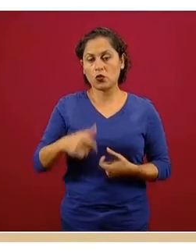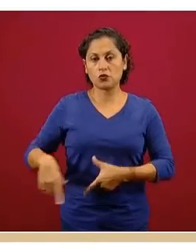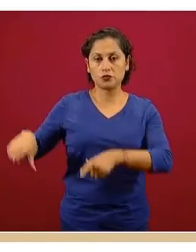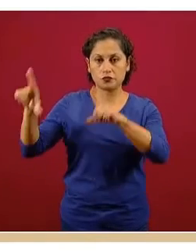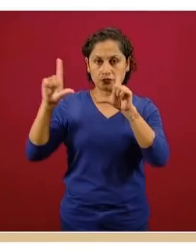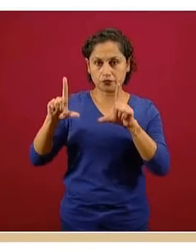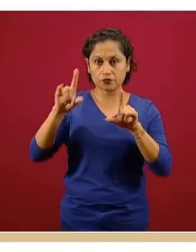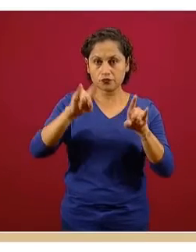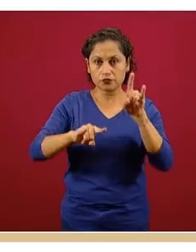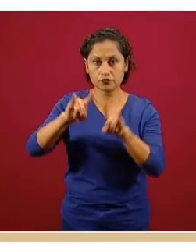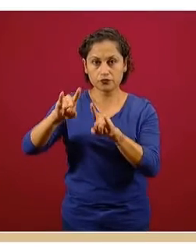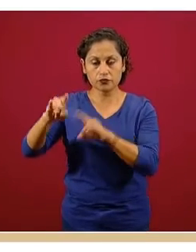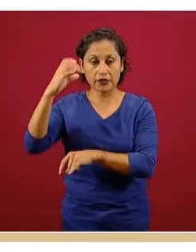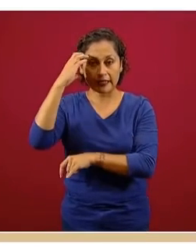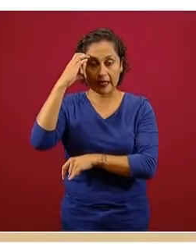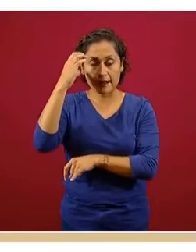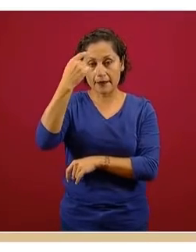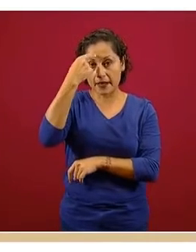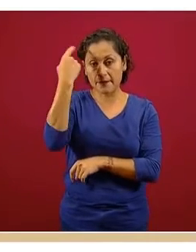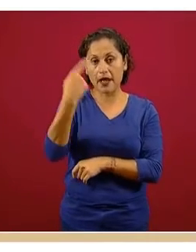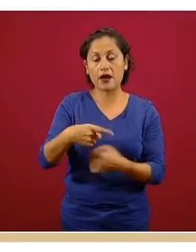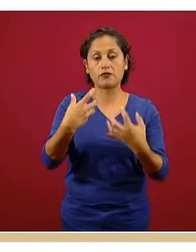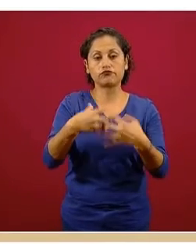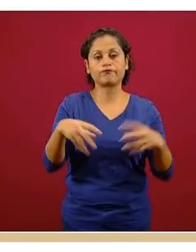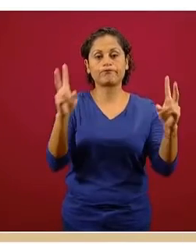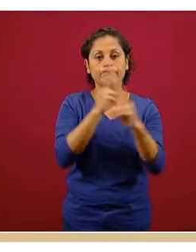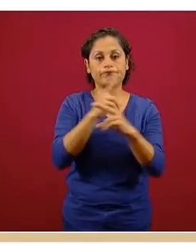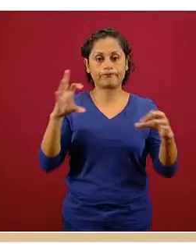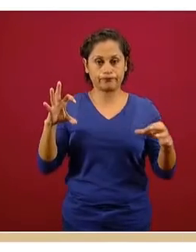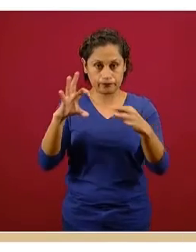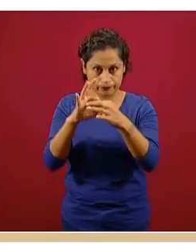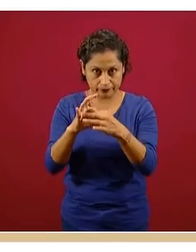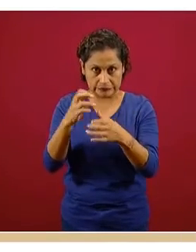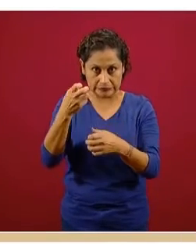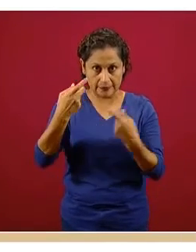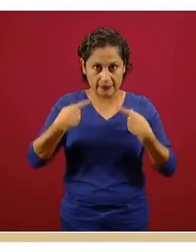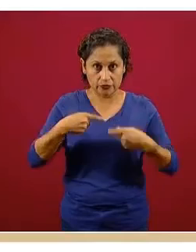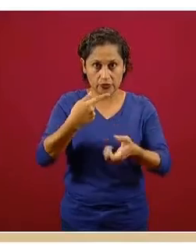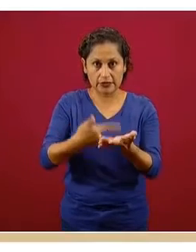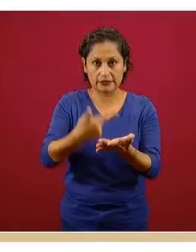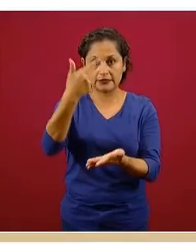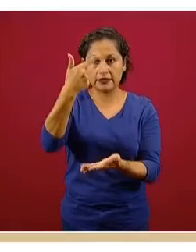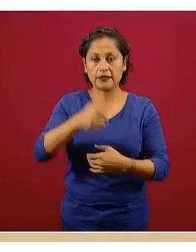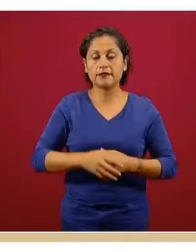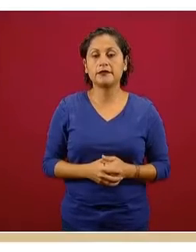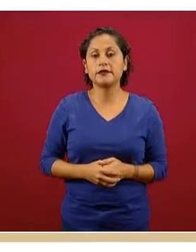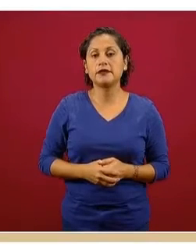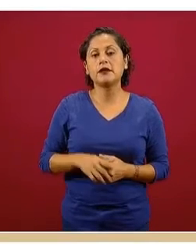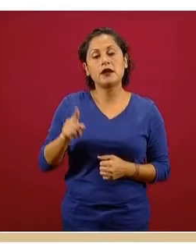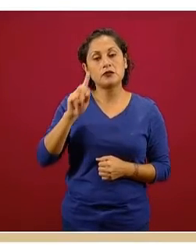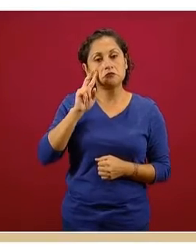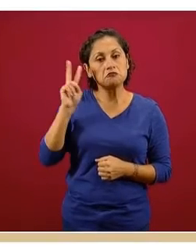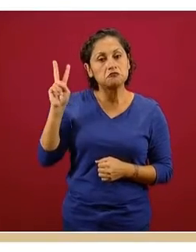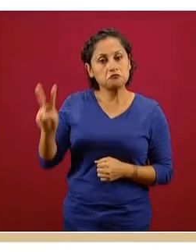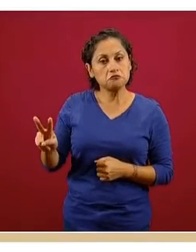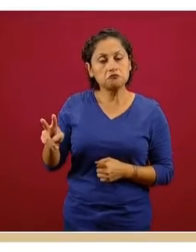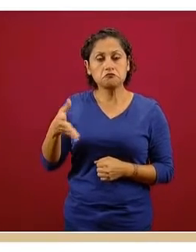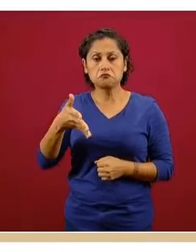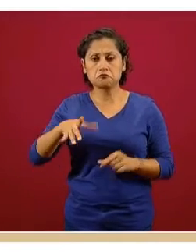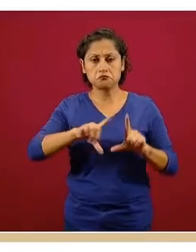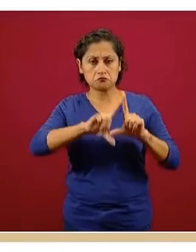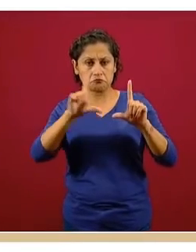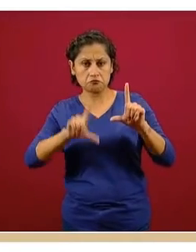terapia intensiva o sus análogos, en la siguiente diapositiva, podemos ver que tenemos una ocupación promedio nacional